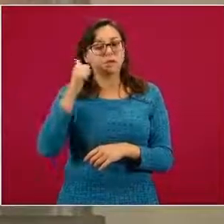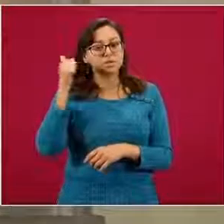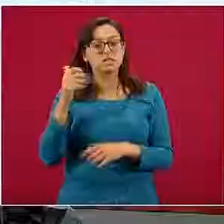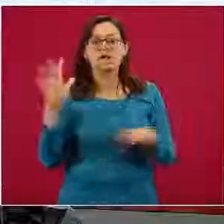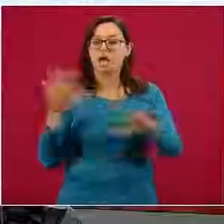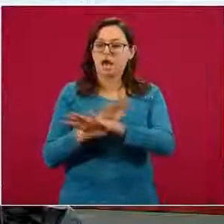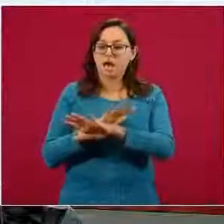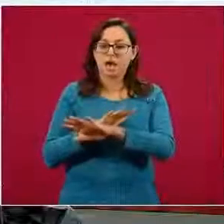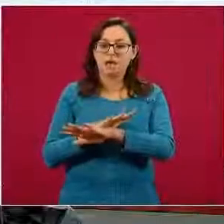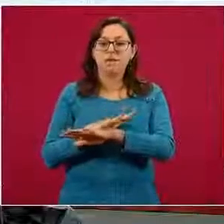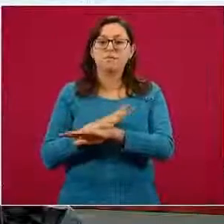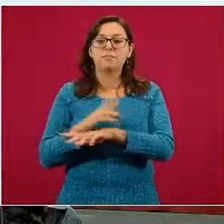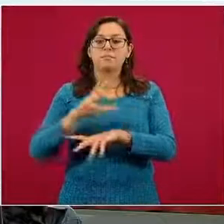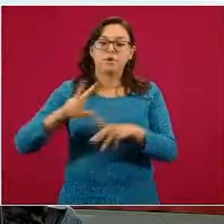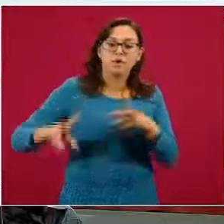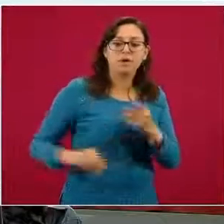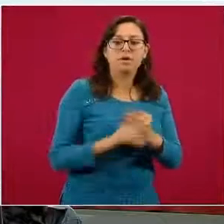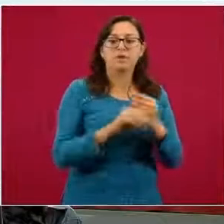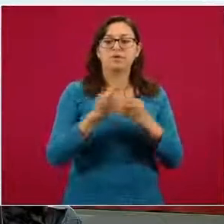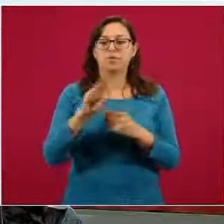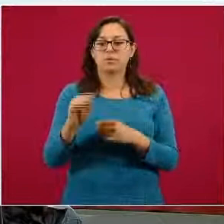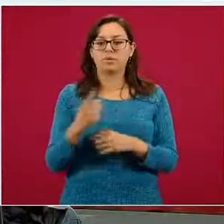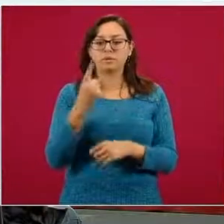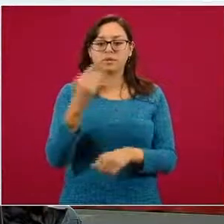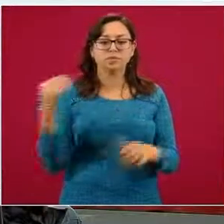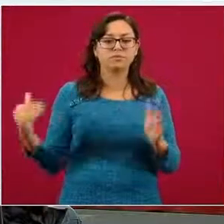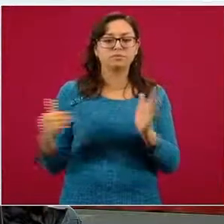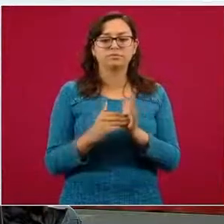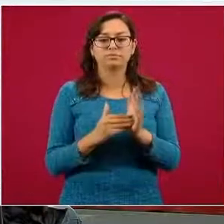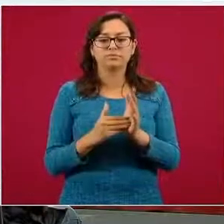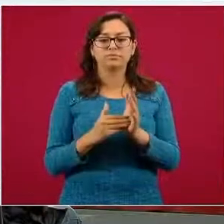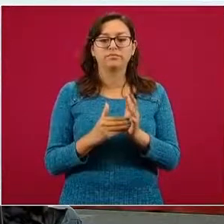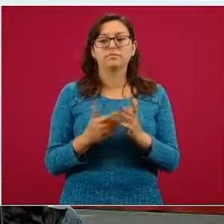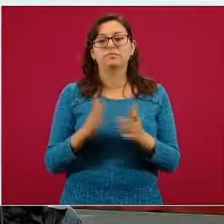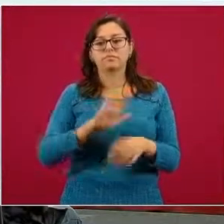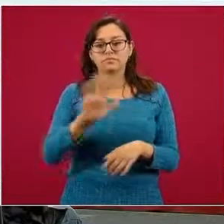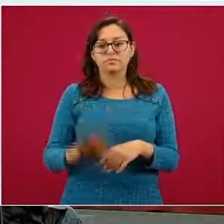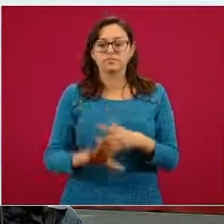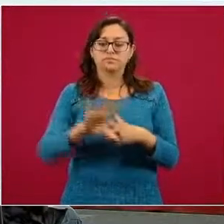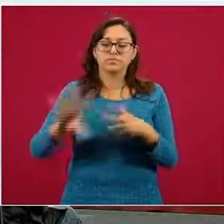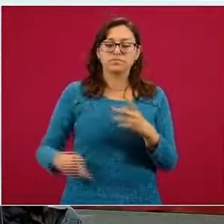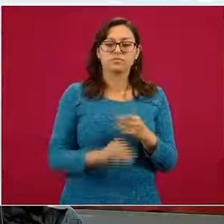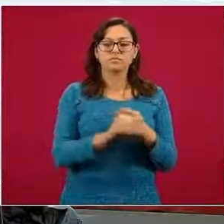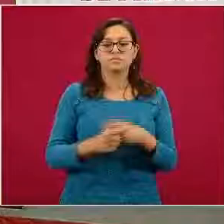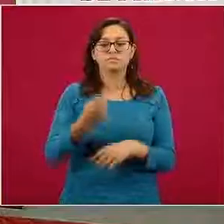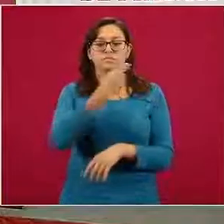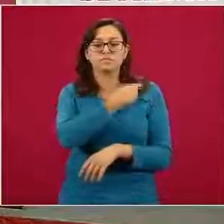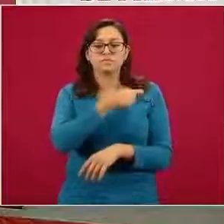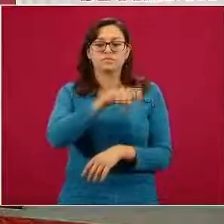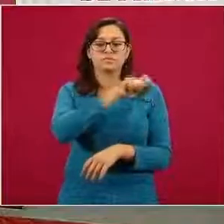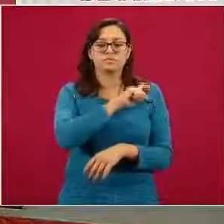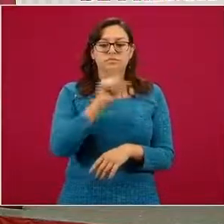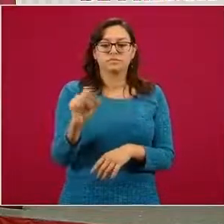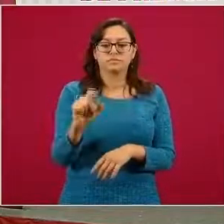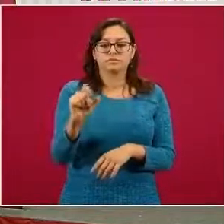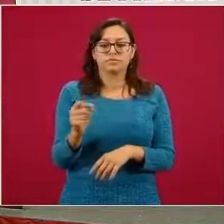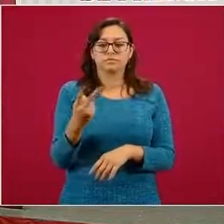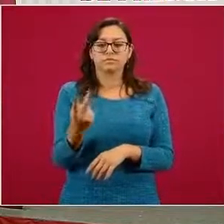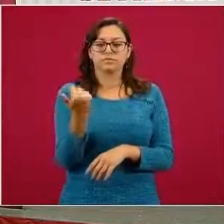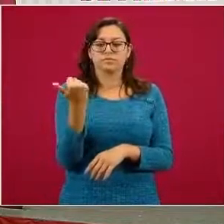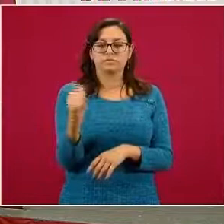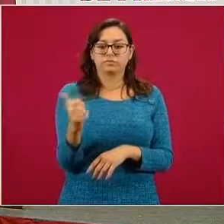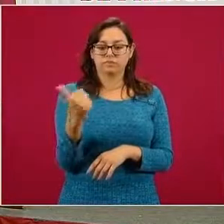momento 91 defunciones. Si vemos la siguiente, por favor. España, decíamos el 22 de